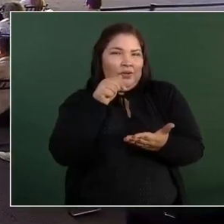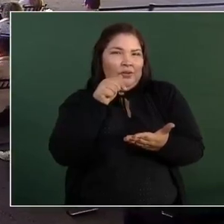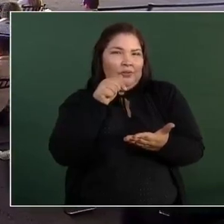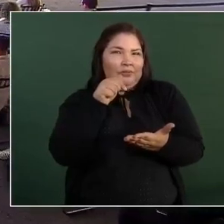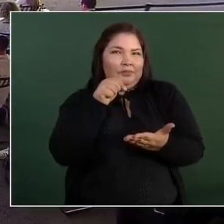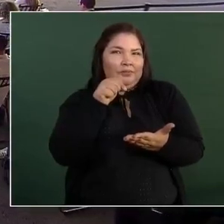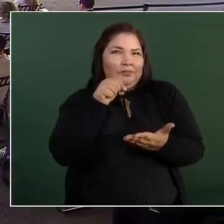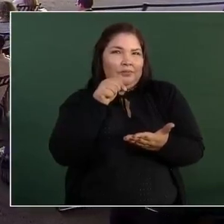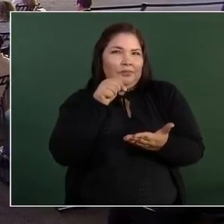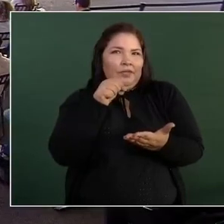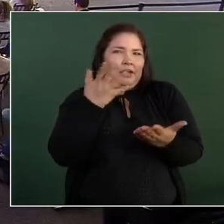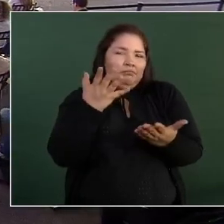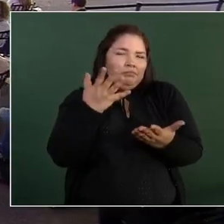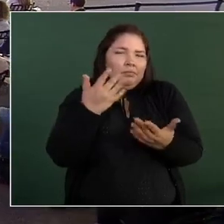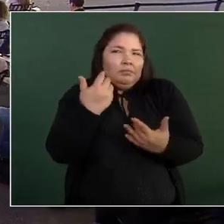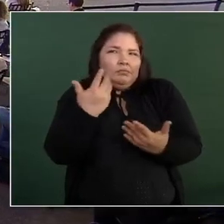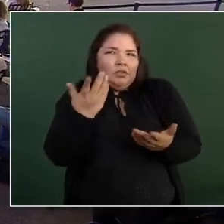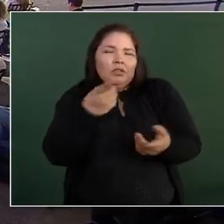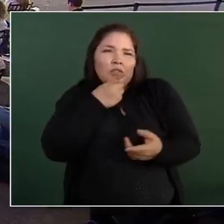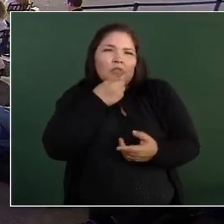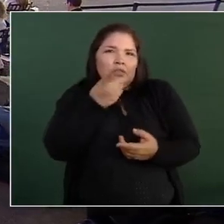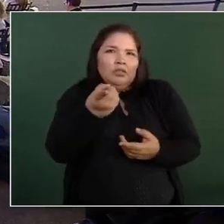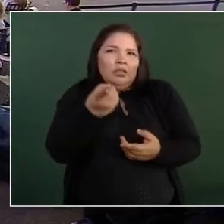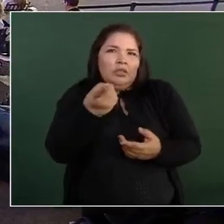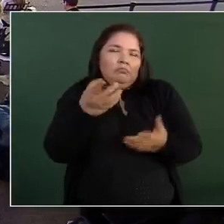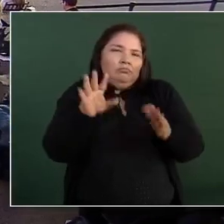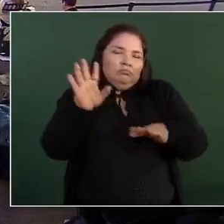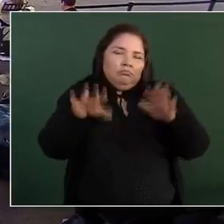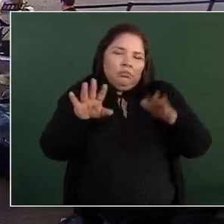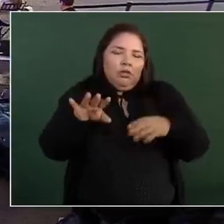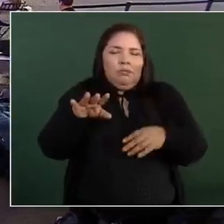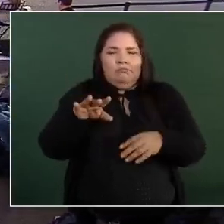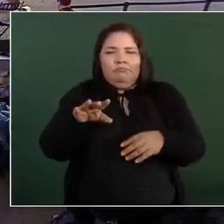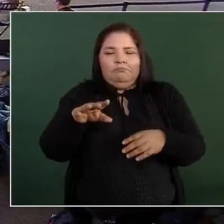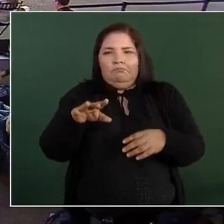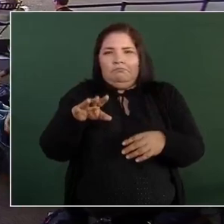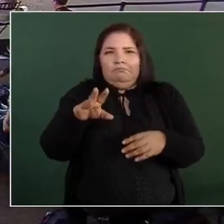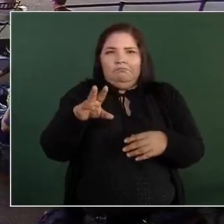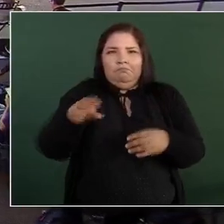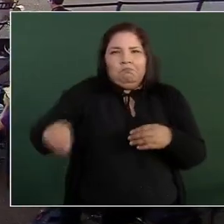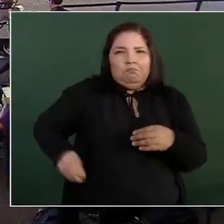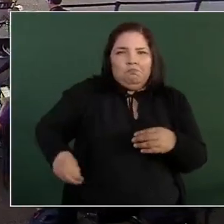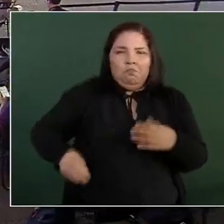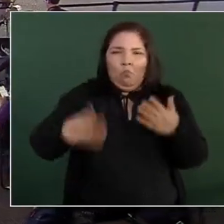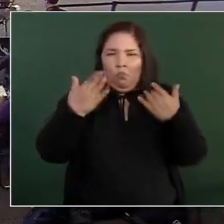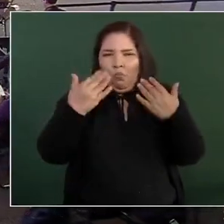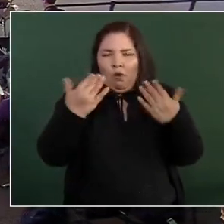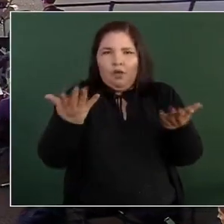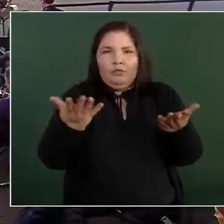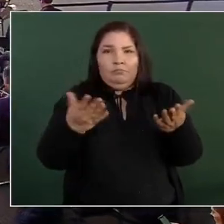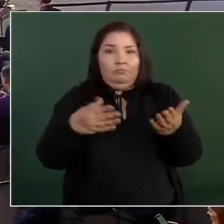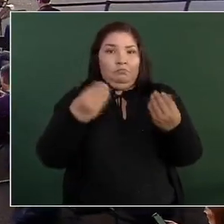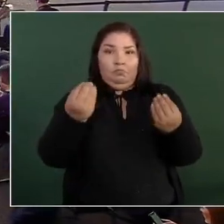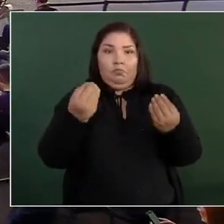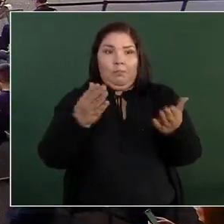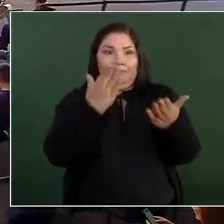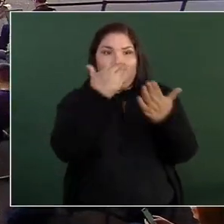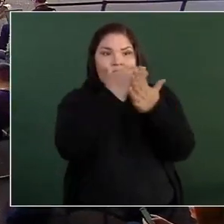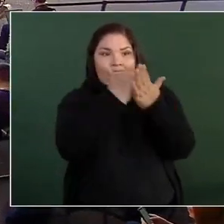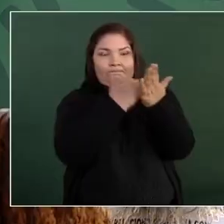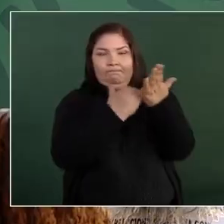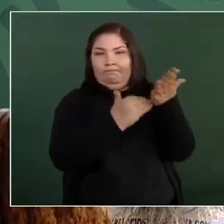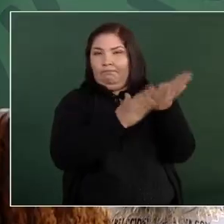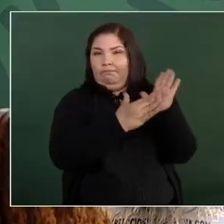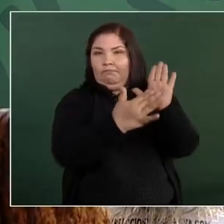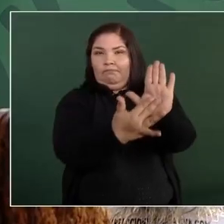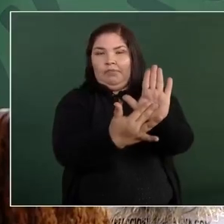con presunción por el tema de la presunción de inocencia, de que hay bastante documentación al respecto.